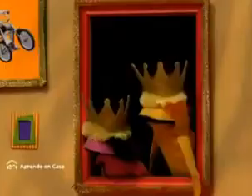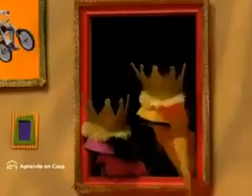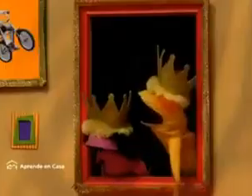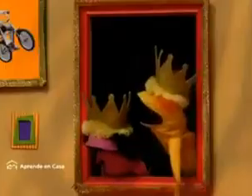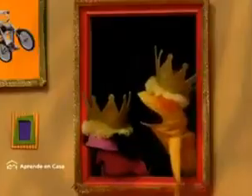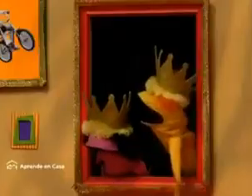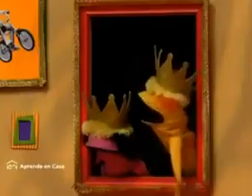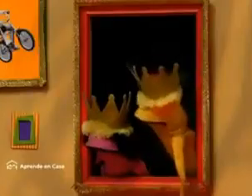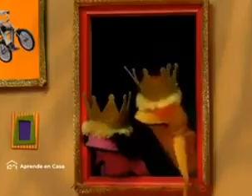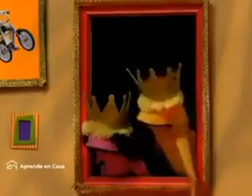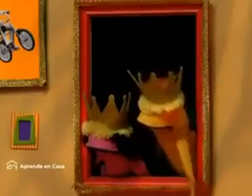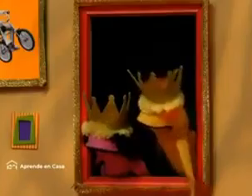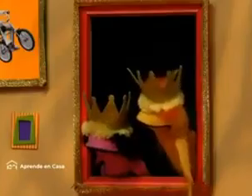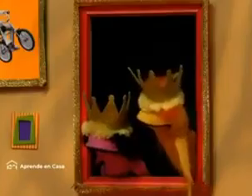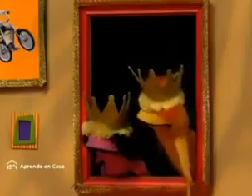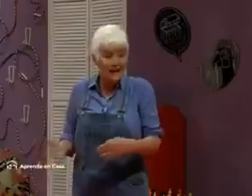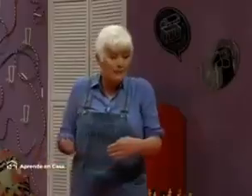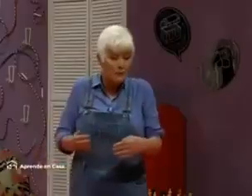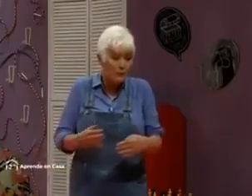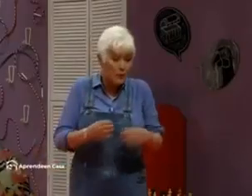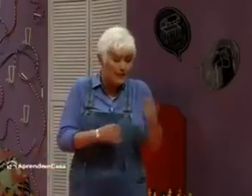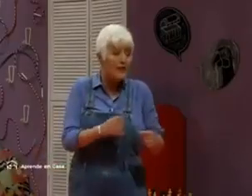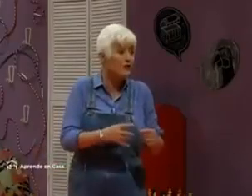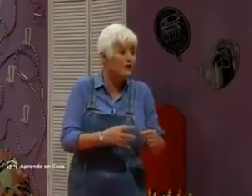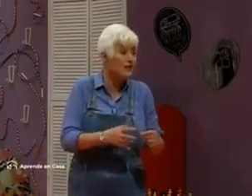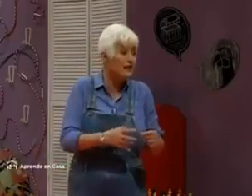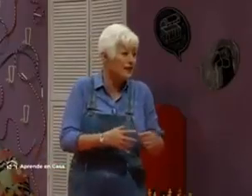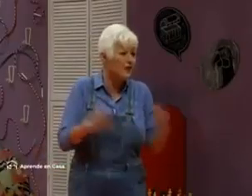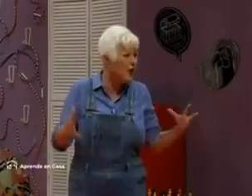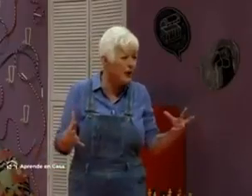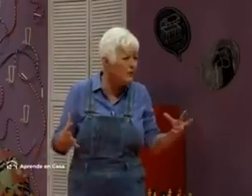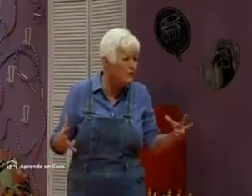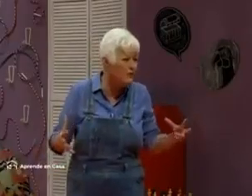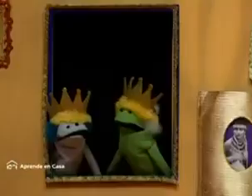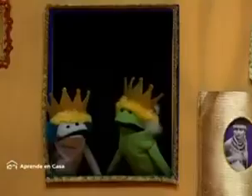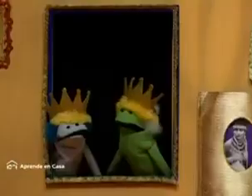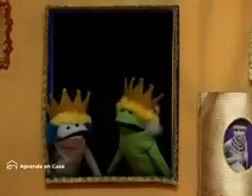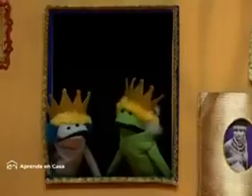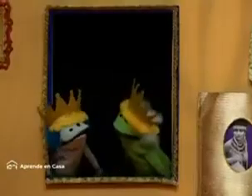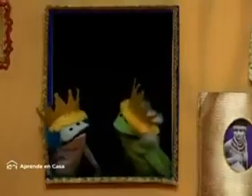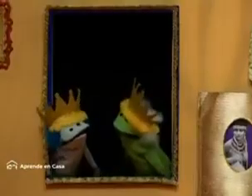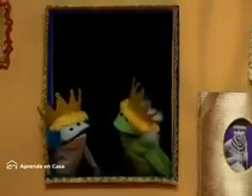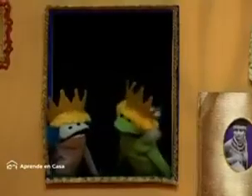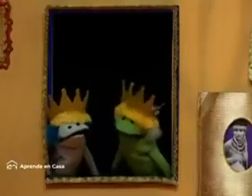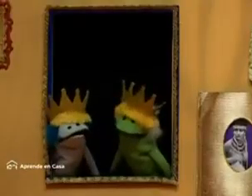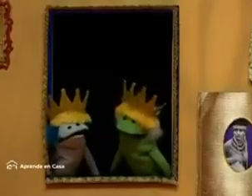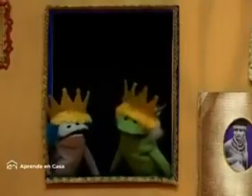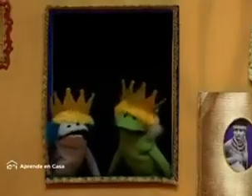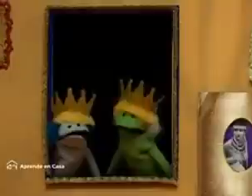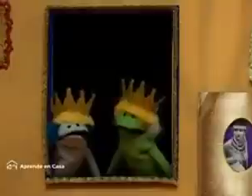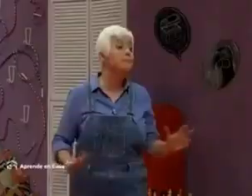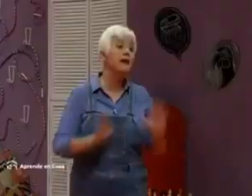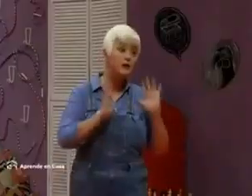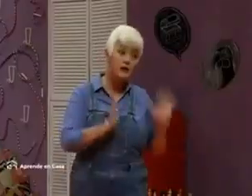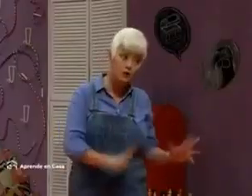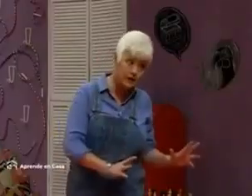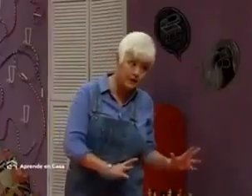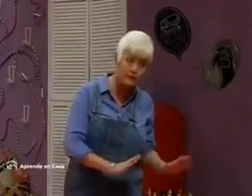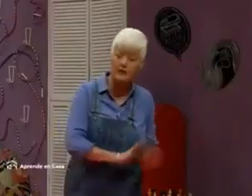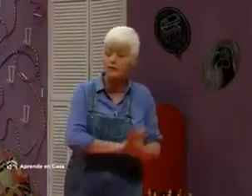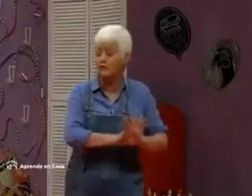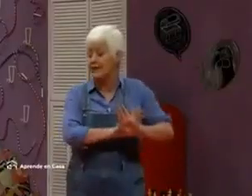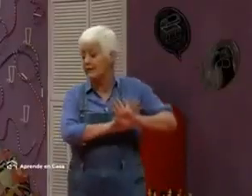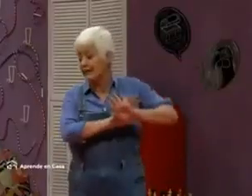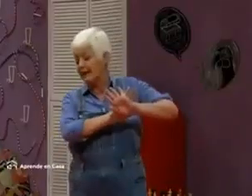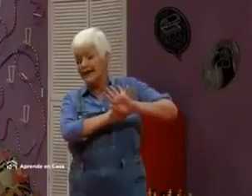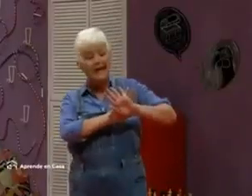Navidad y otros días siente que por cualquier cosita se enoja mucho y se enfada muchísimo. Pero